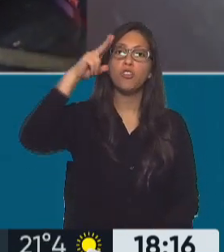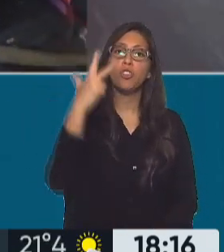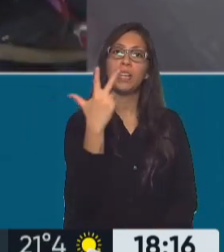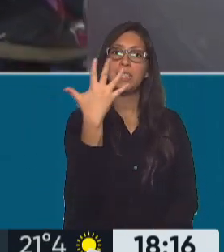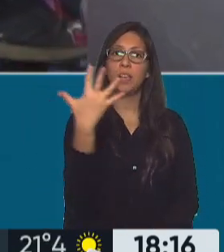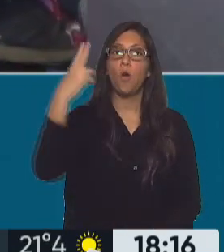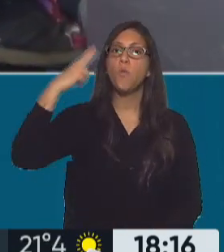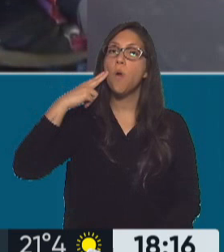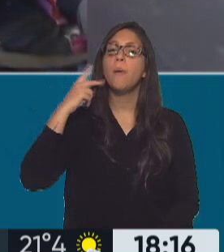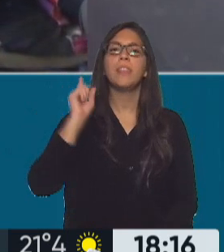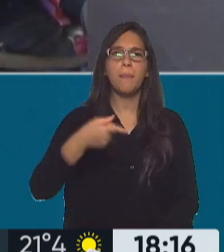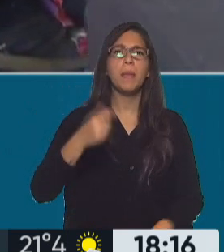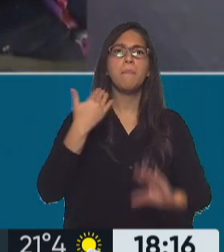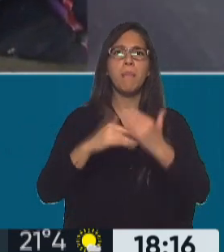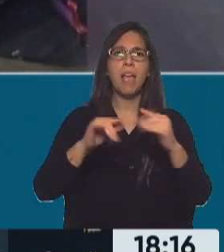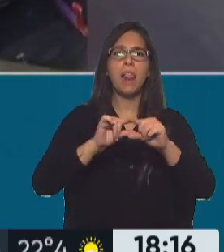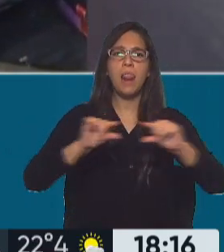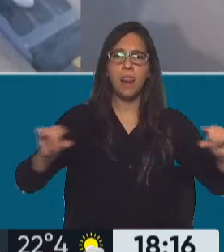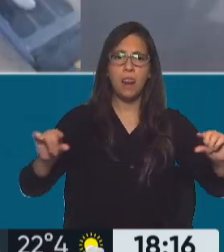972-52-597-8359, y también hay un correo electrónico,